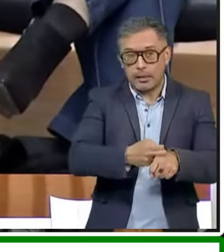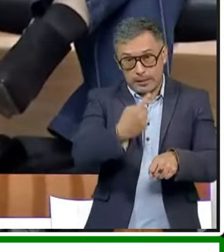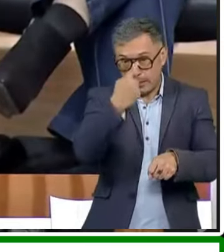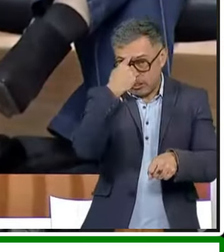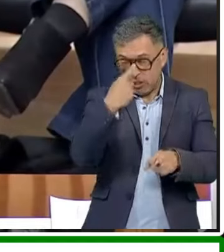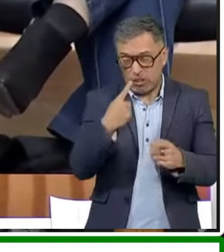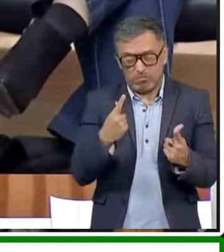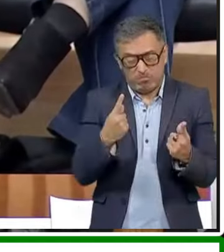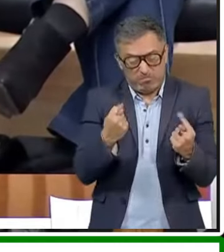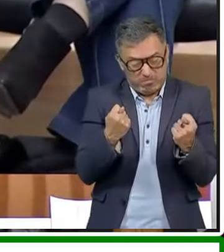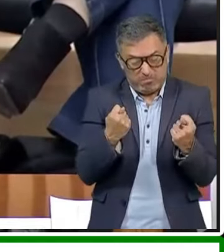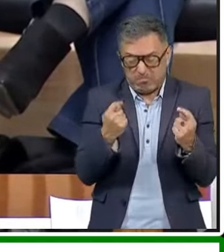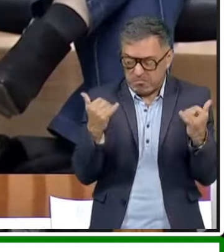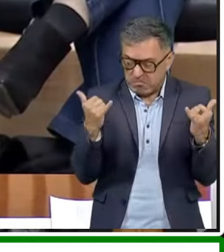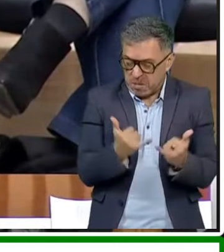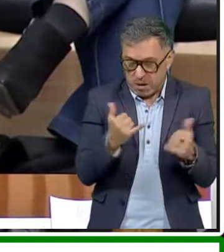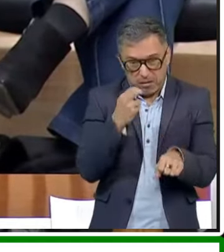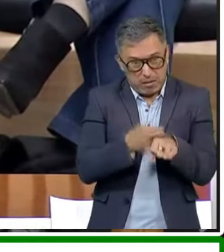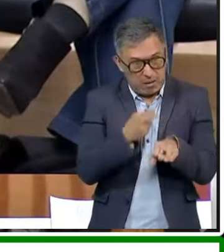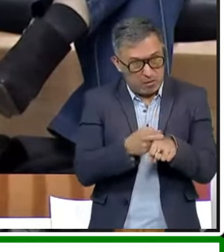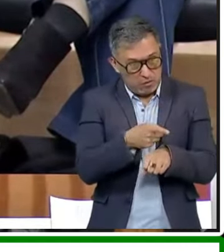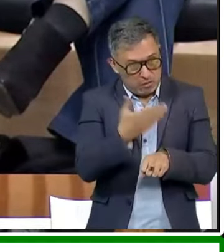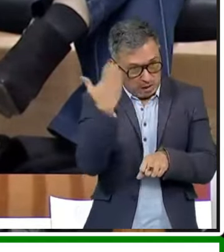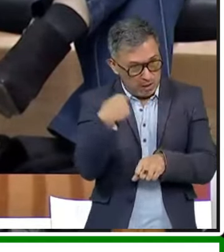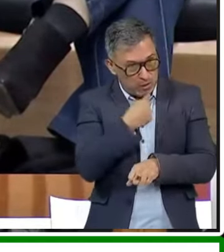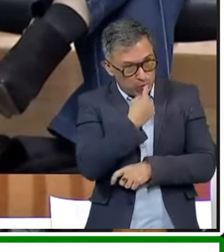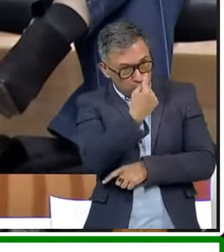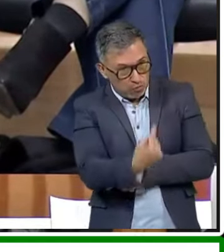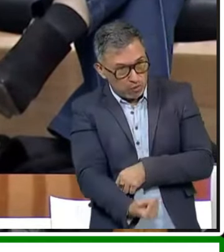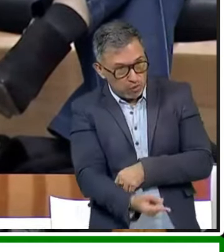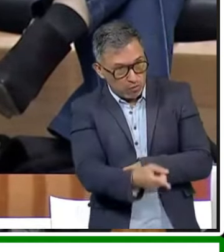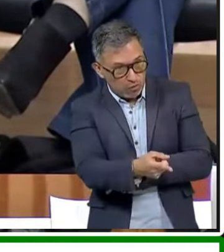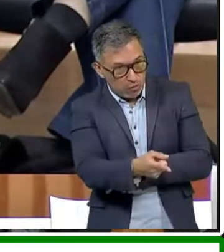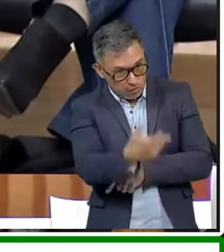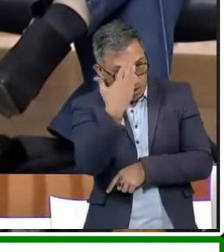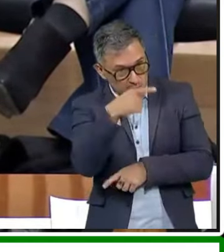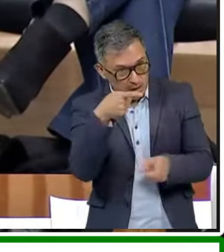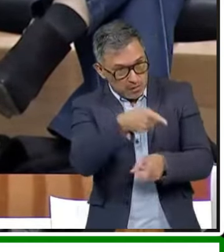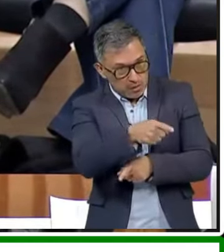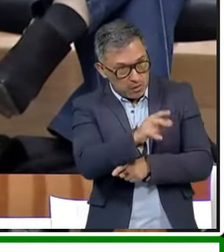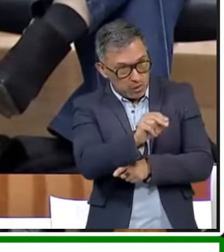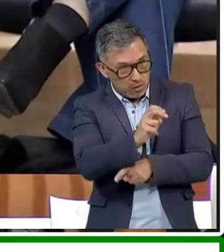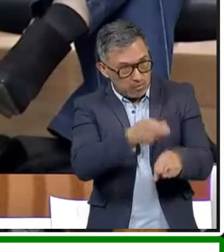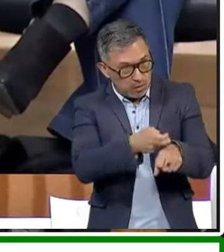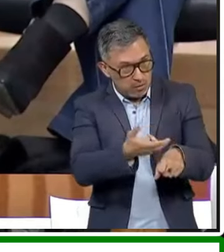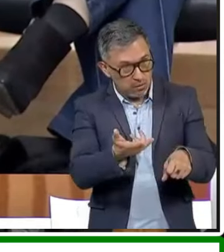necedad. No sé si eso se lo habrán dicho también de pequeño quien refirió. Pero es